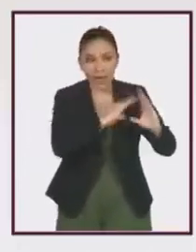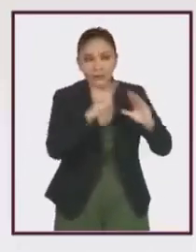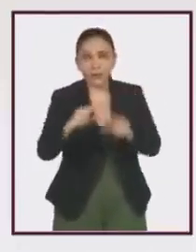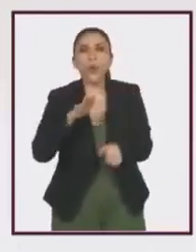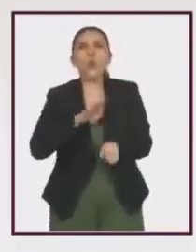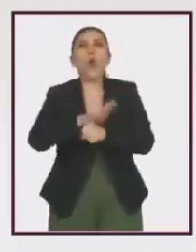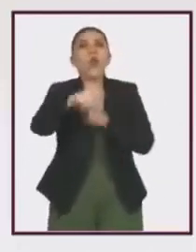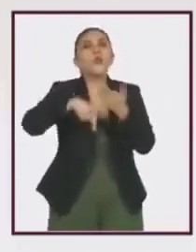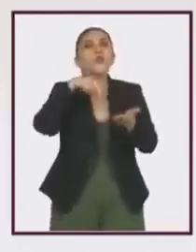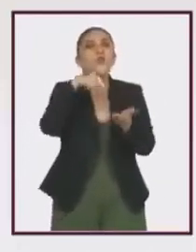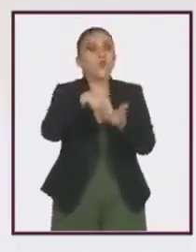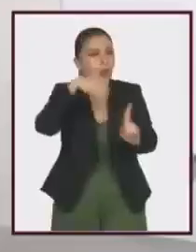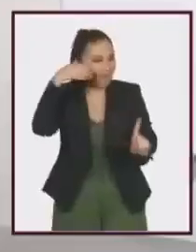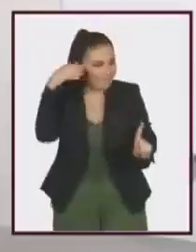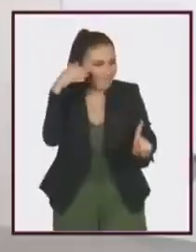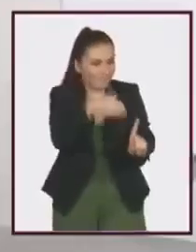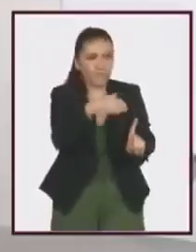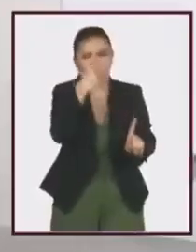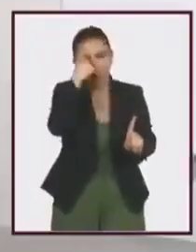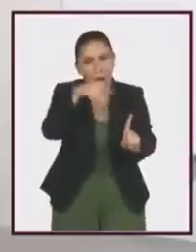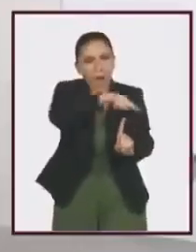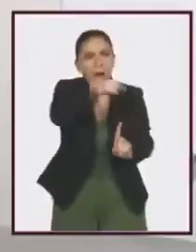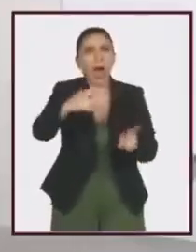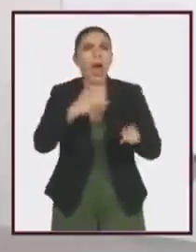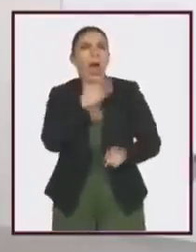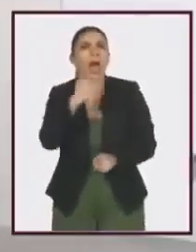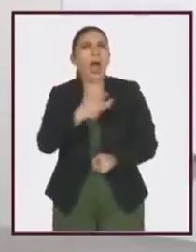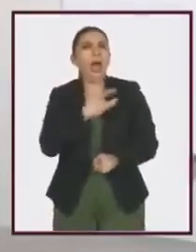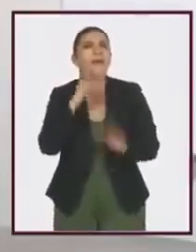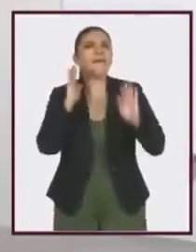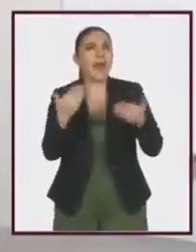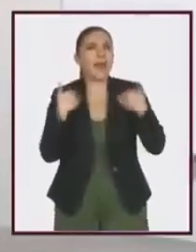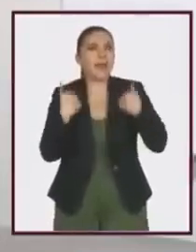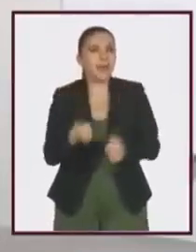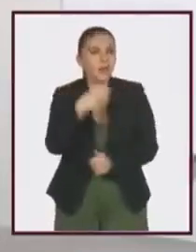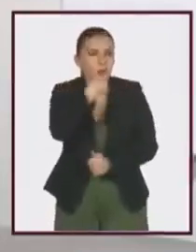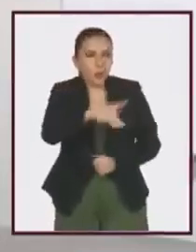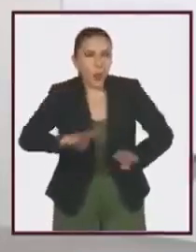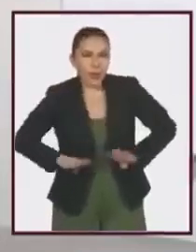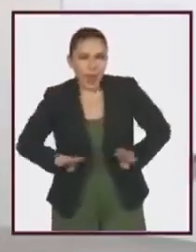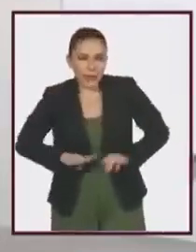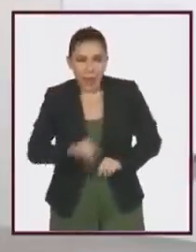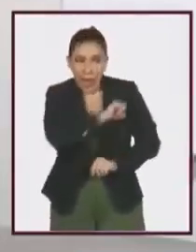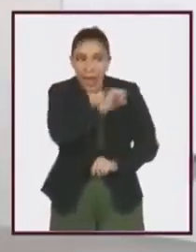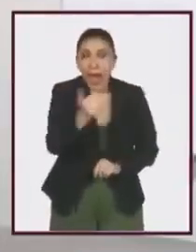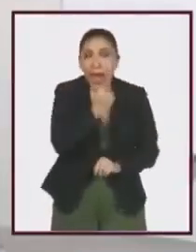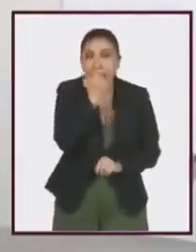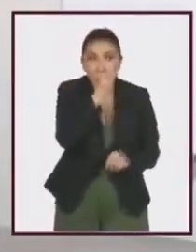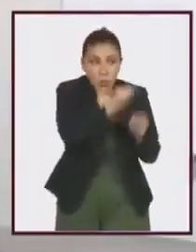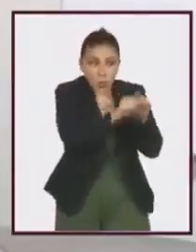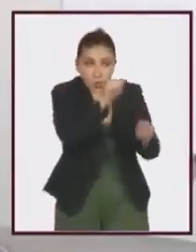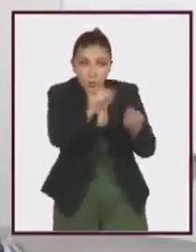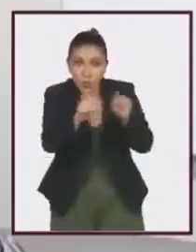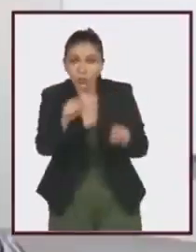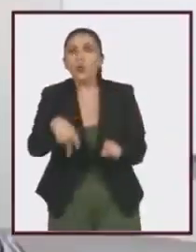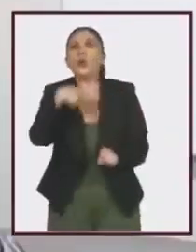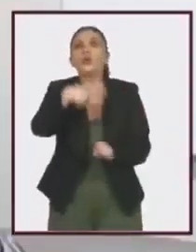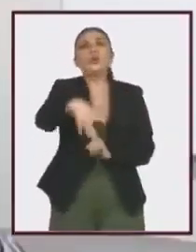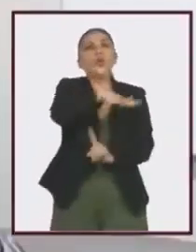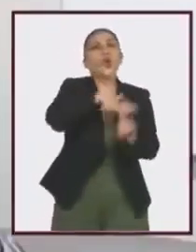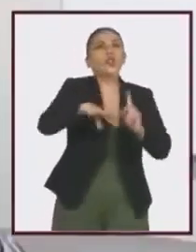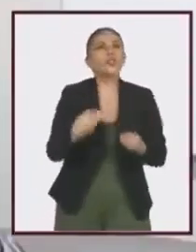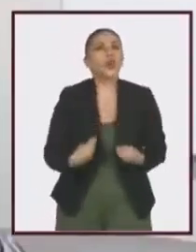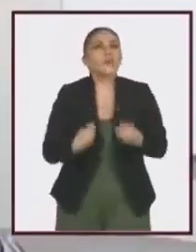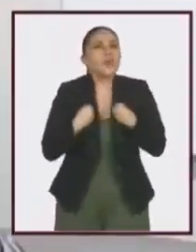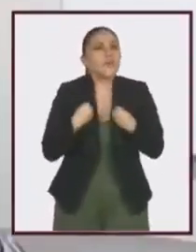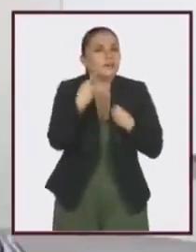situada, donde tomemos en consideración las características de los alumnos y el contexto en el cual